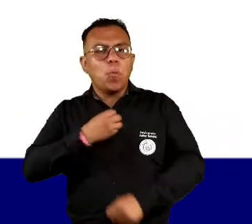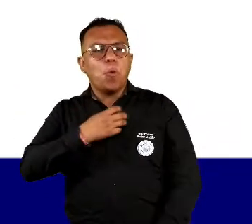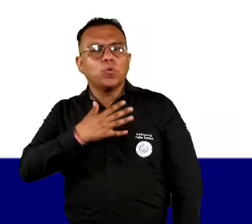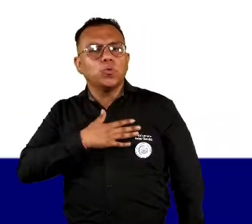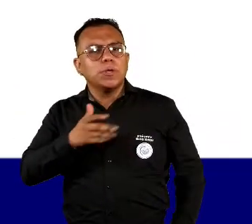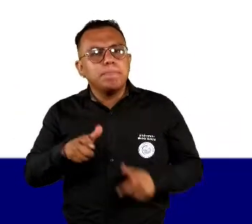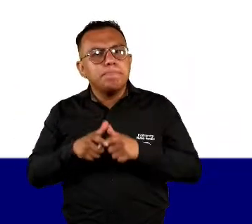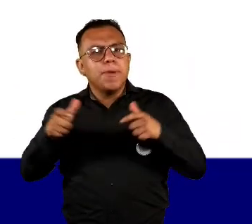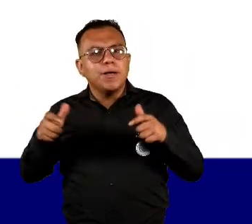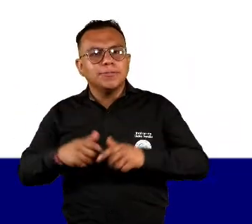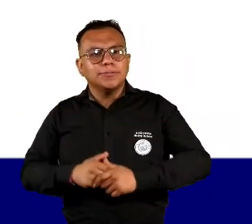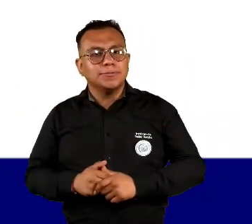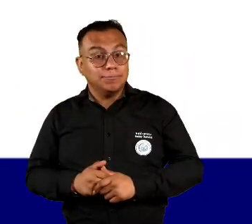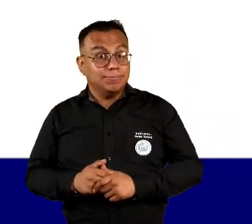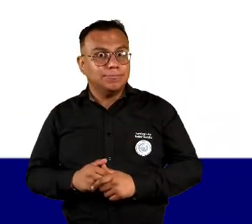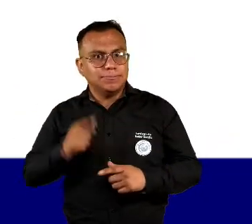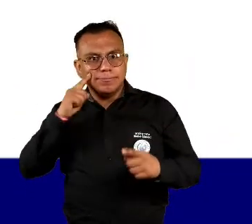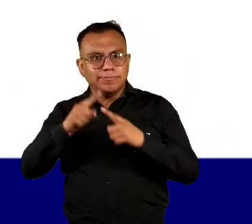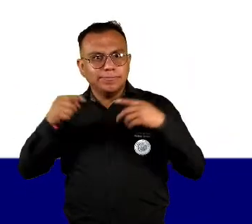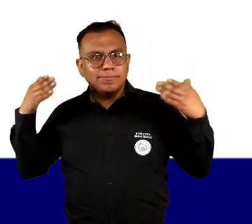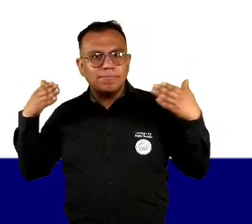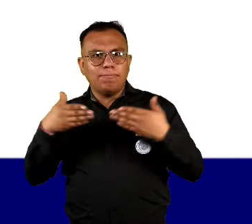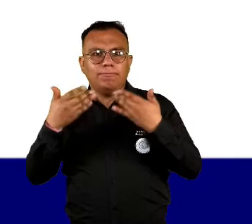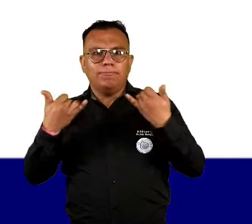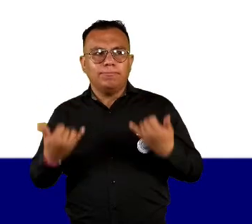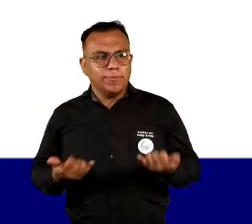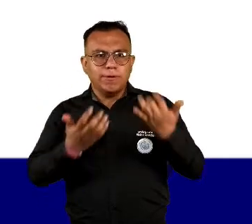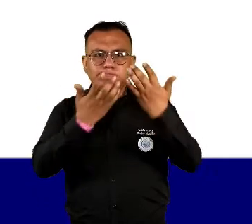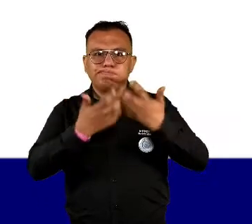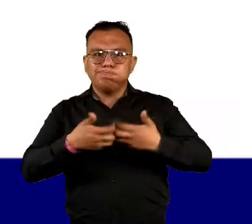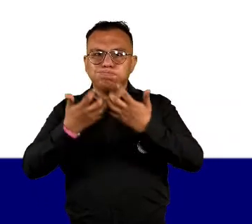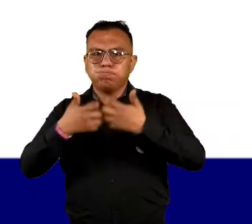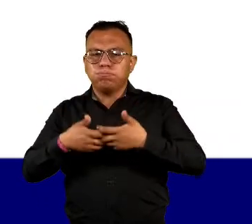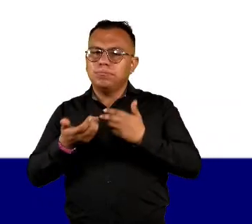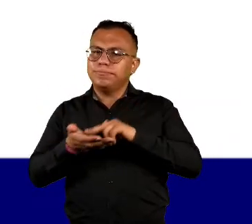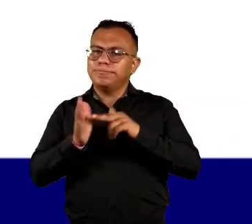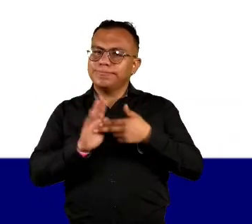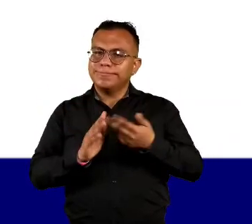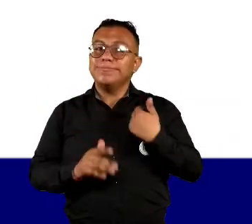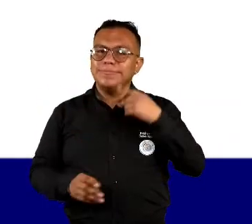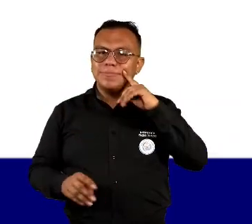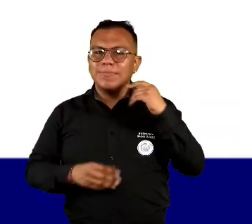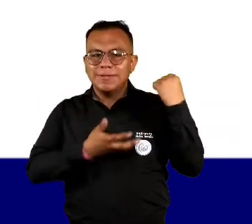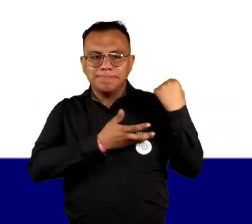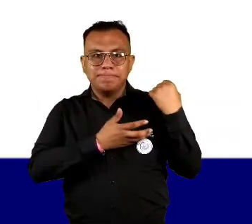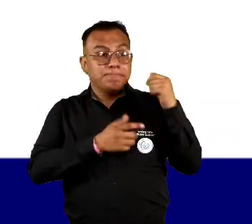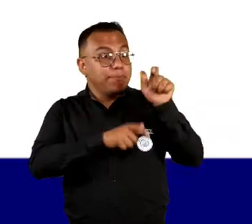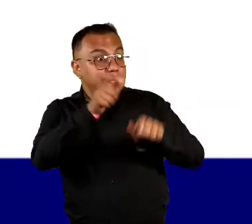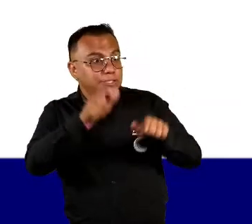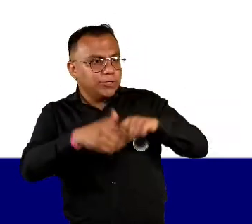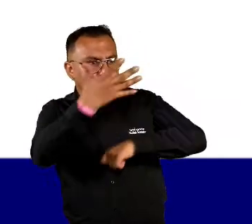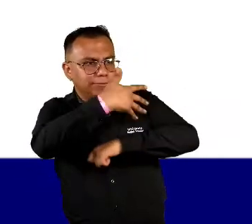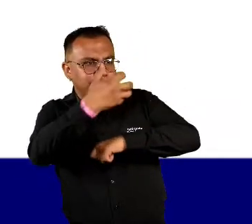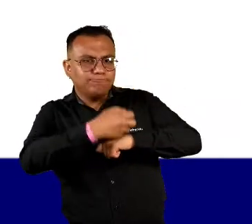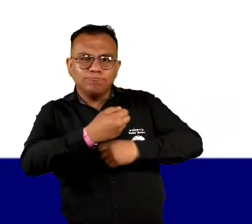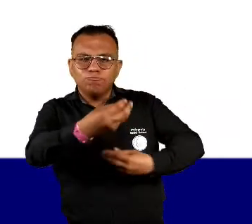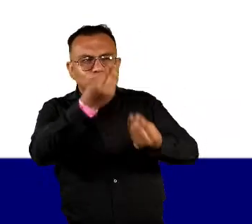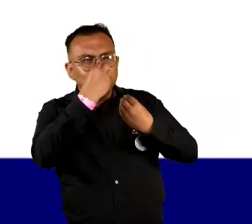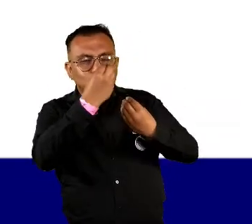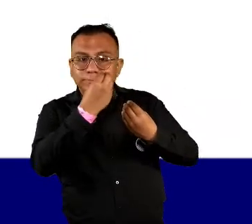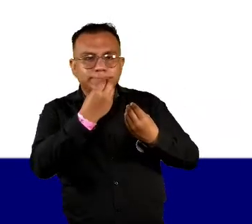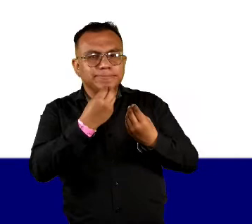y el gran cuello botella que hoy en día tiene la industria Es la falta de recursos humanos capacitados para